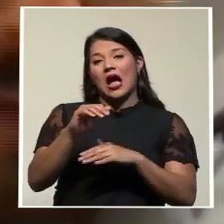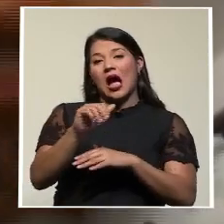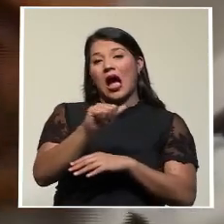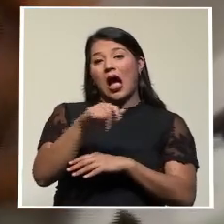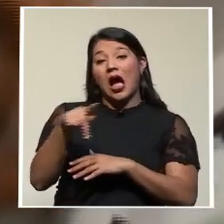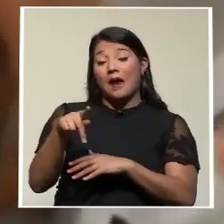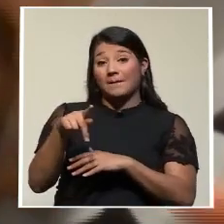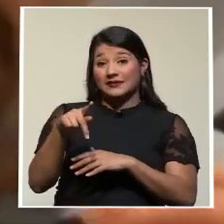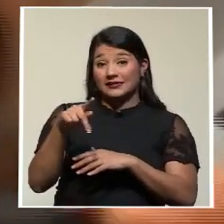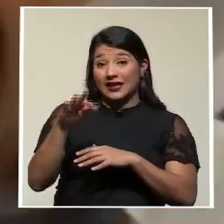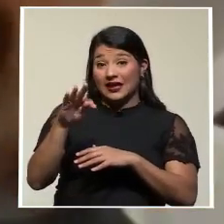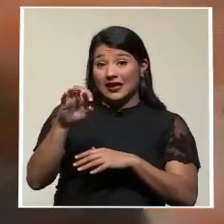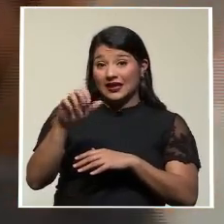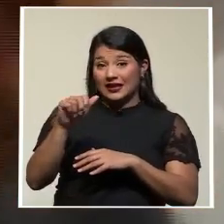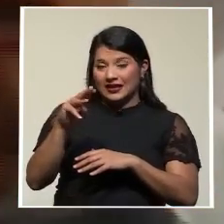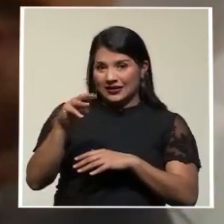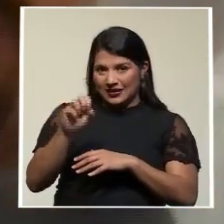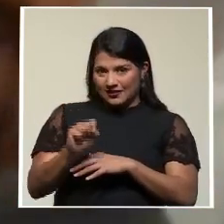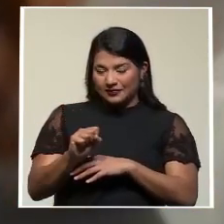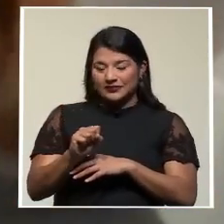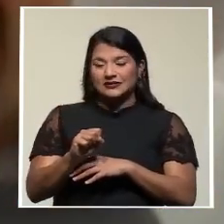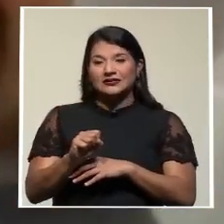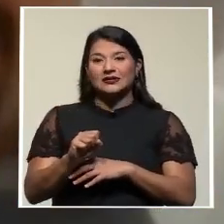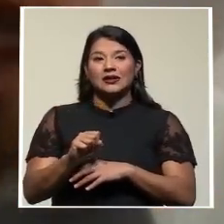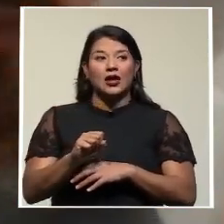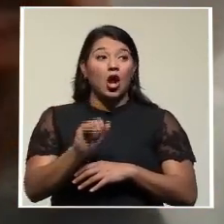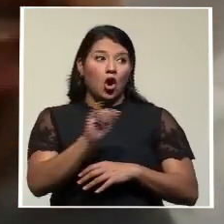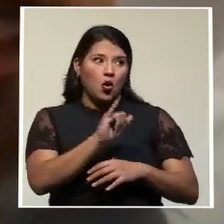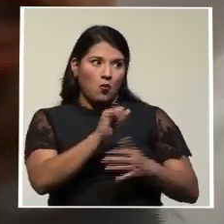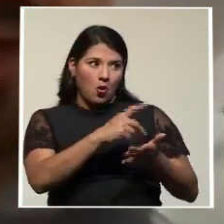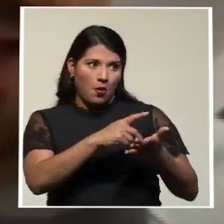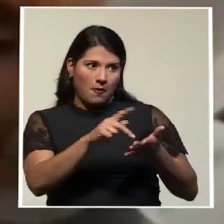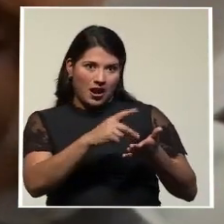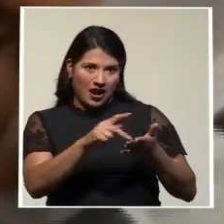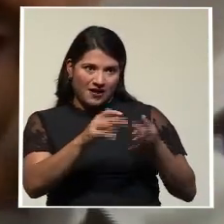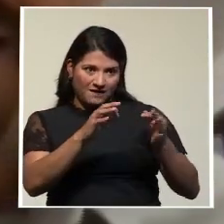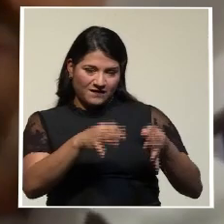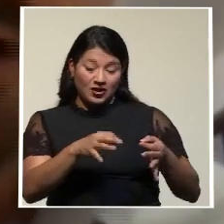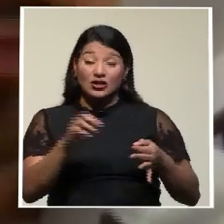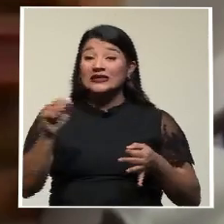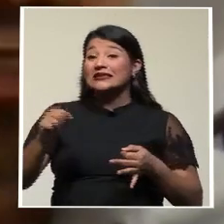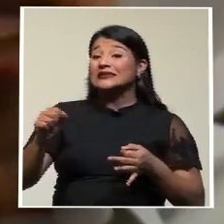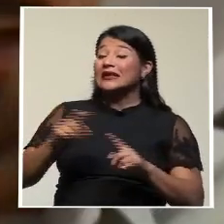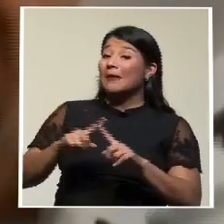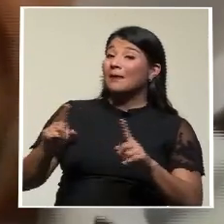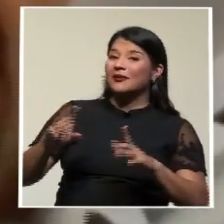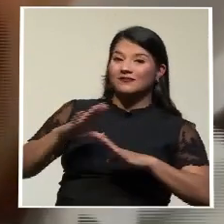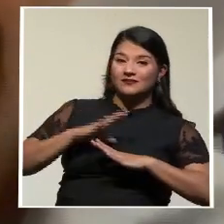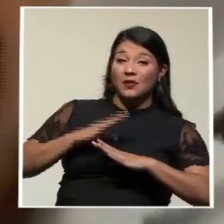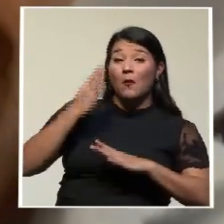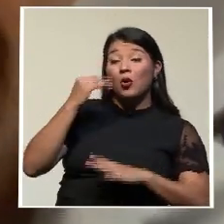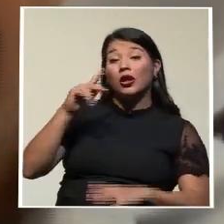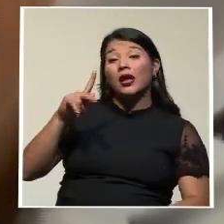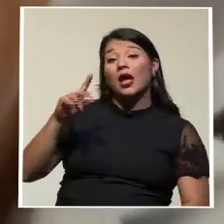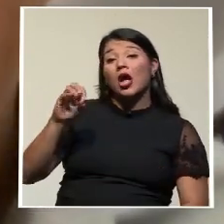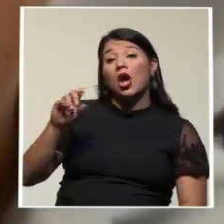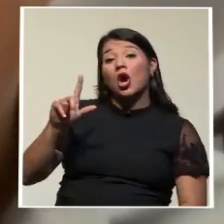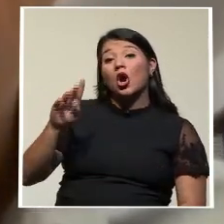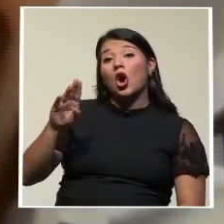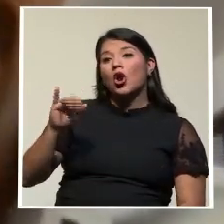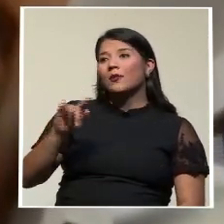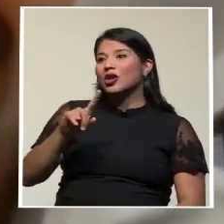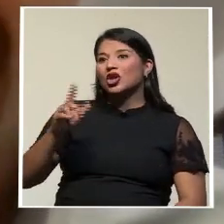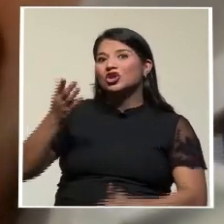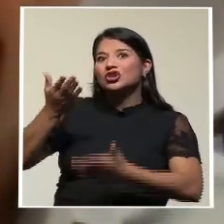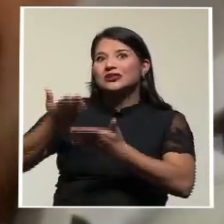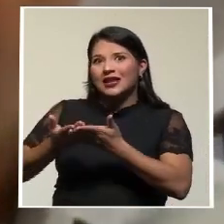fuera una tarifa plana. Eso es una medida, pero no es suficiente porque Colby del ICE no llega a todas las partes del país, entonces